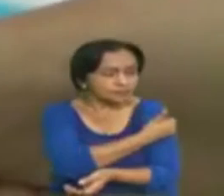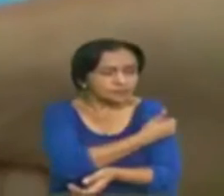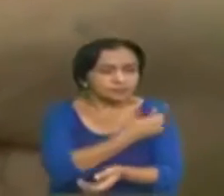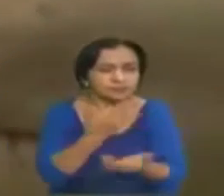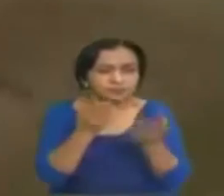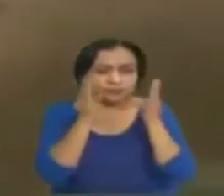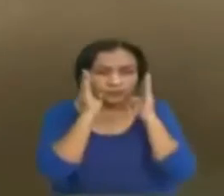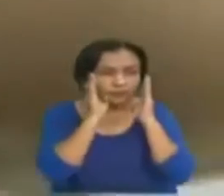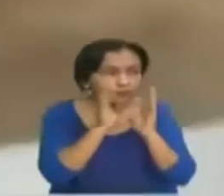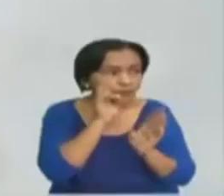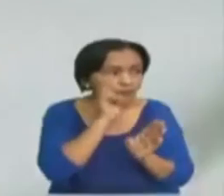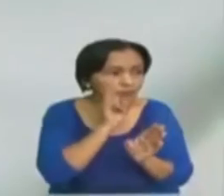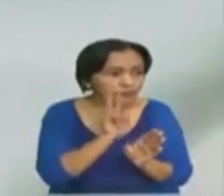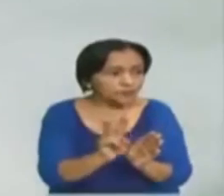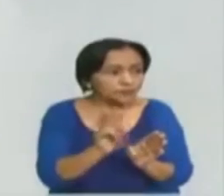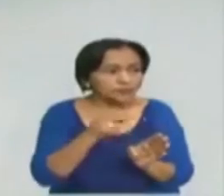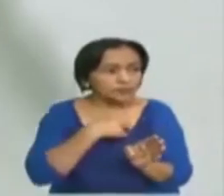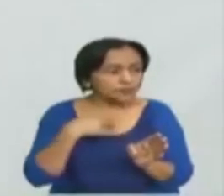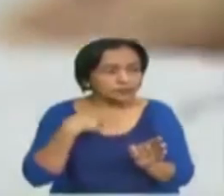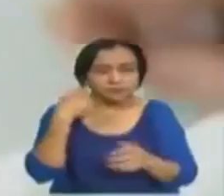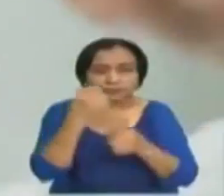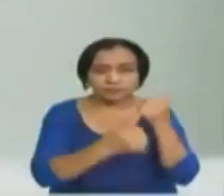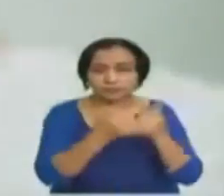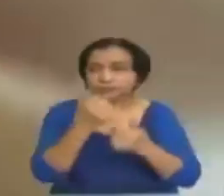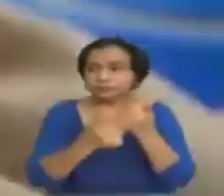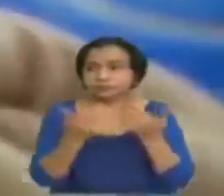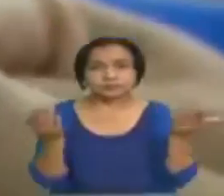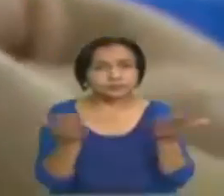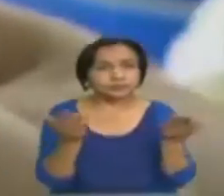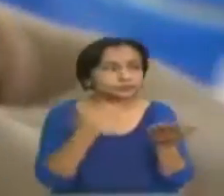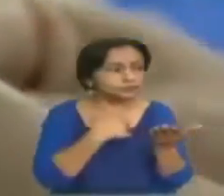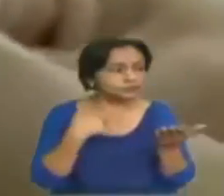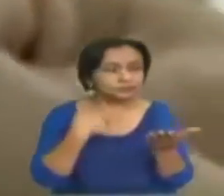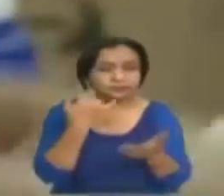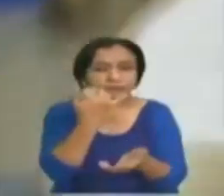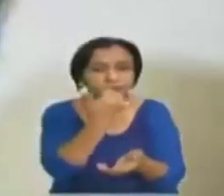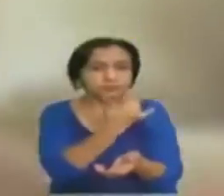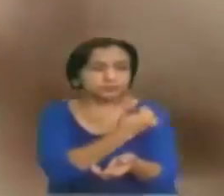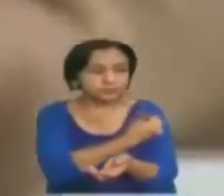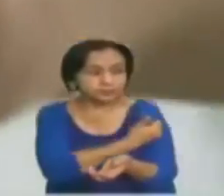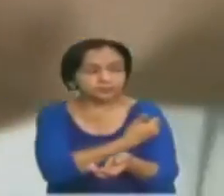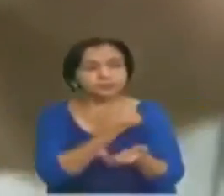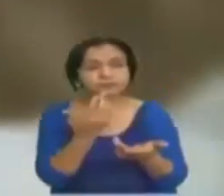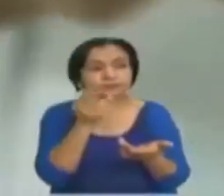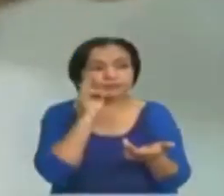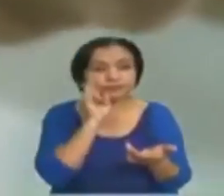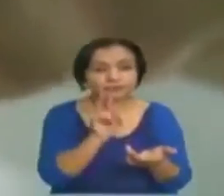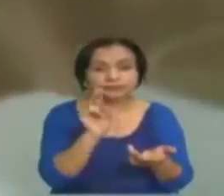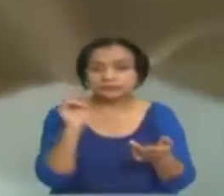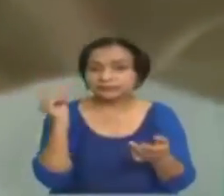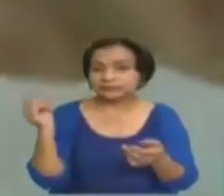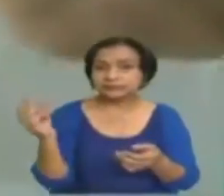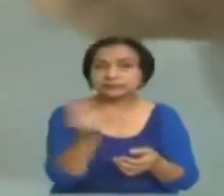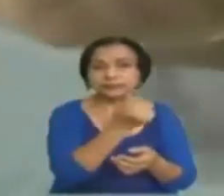Chontales, 7 de la mañana, Centro de Salud Pablo Úbeda, Acoyapa, Centro de Salud, a las 7 de la mañana, Villa